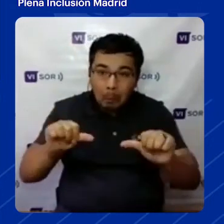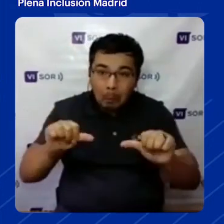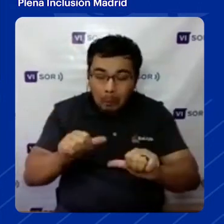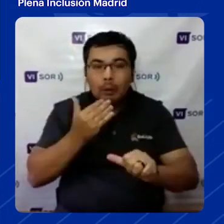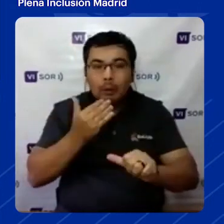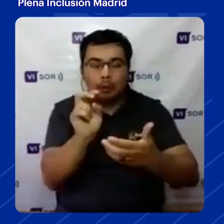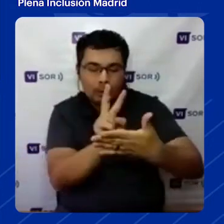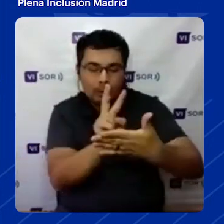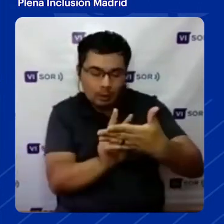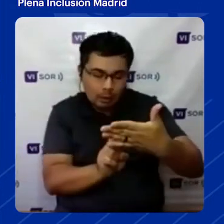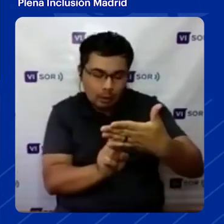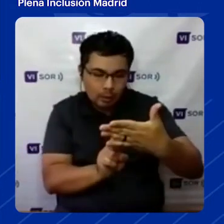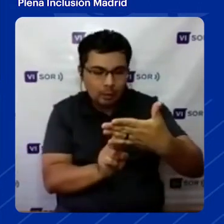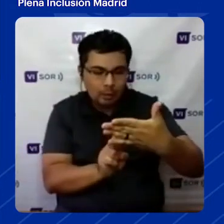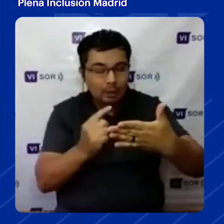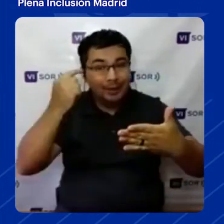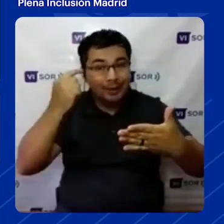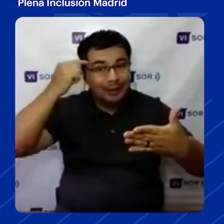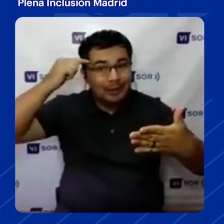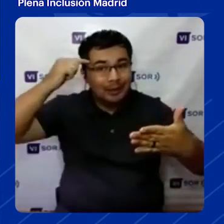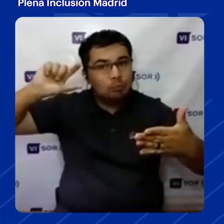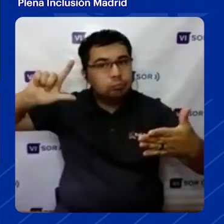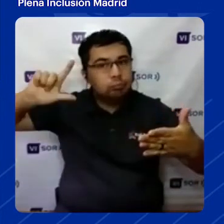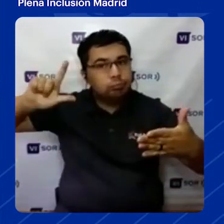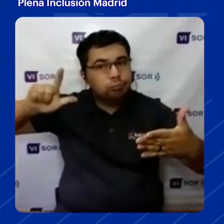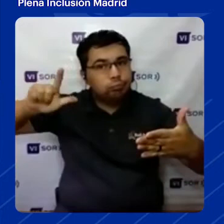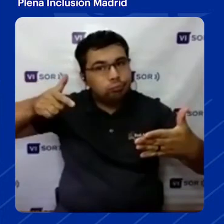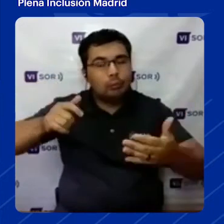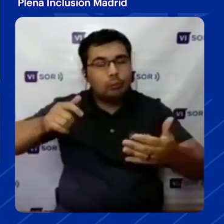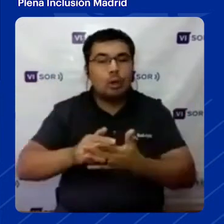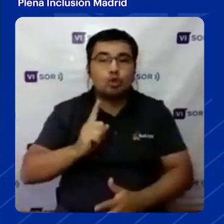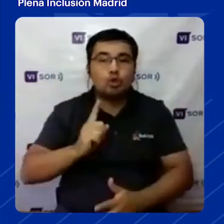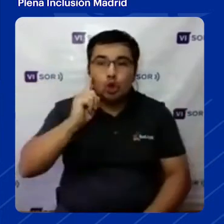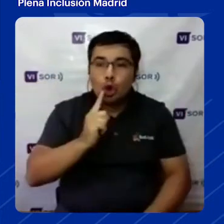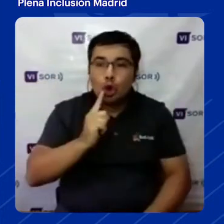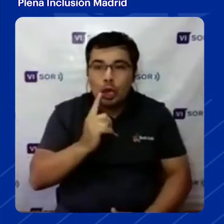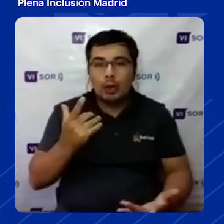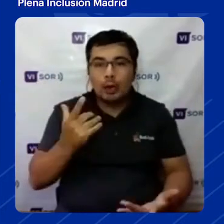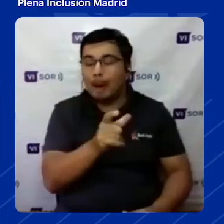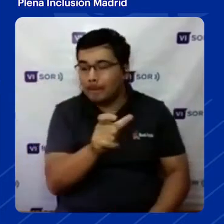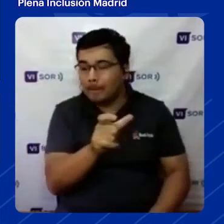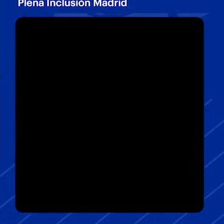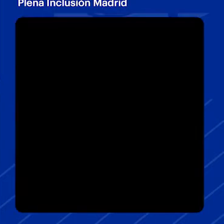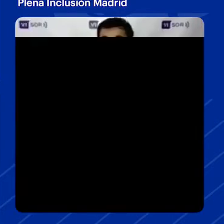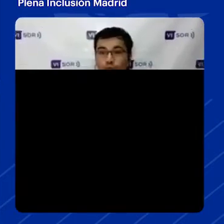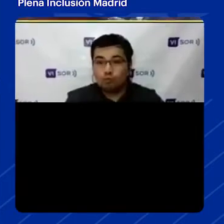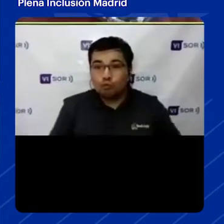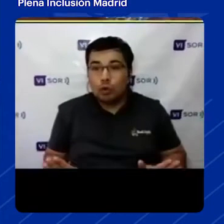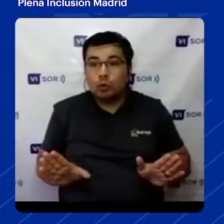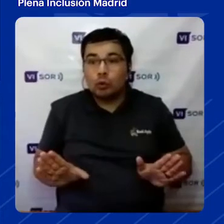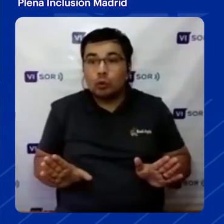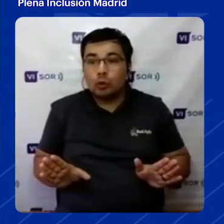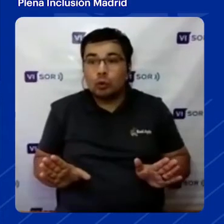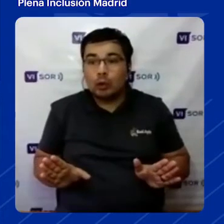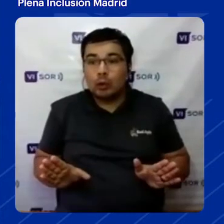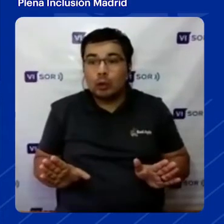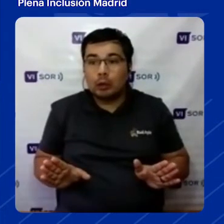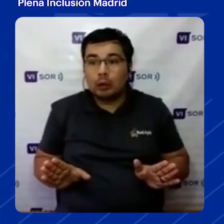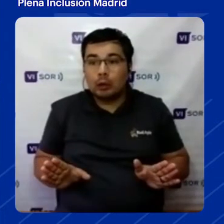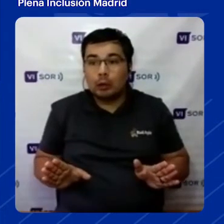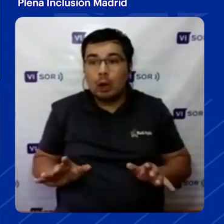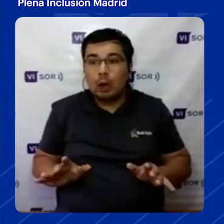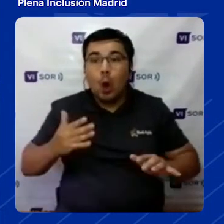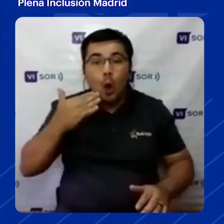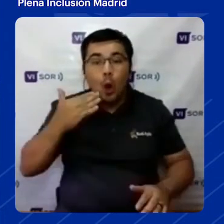procesamiento lector que tenemos. Sorderas prelocutivas, personas que nacieron o de niñas quedaron con